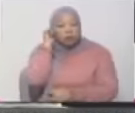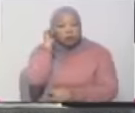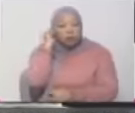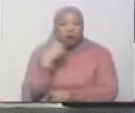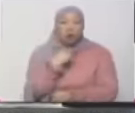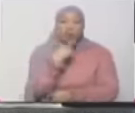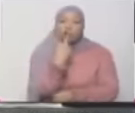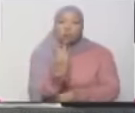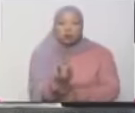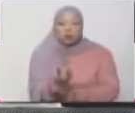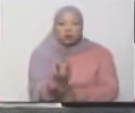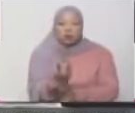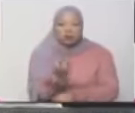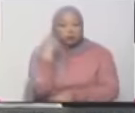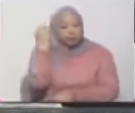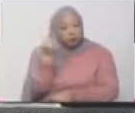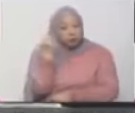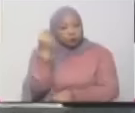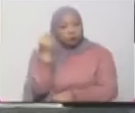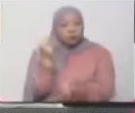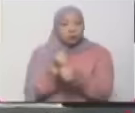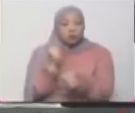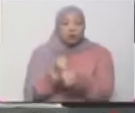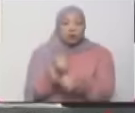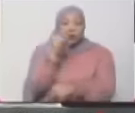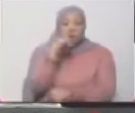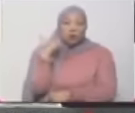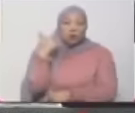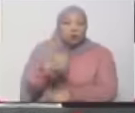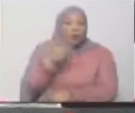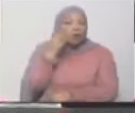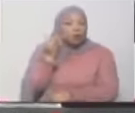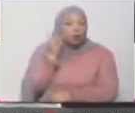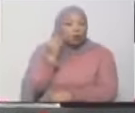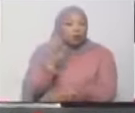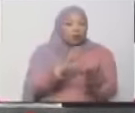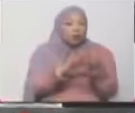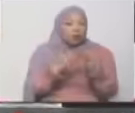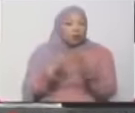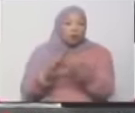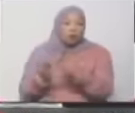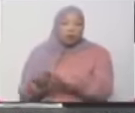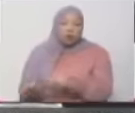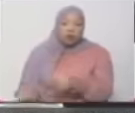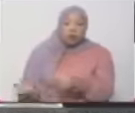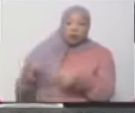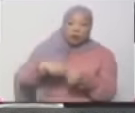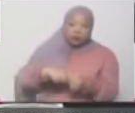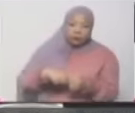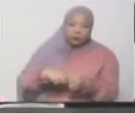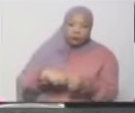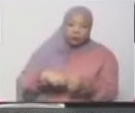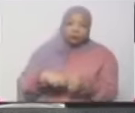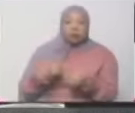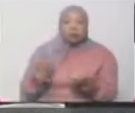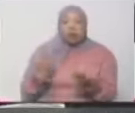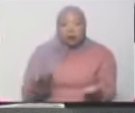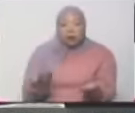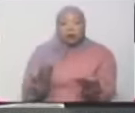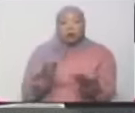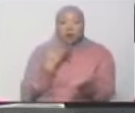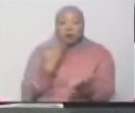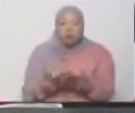voceras, bien sea gente que ya tiene tiempo con experiencia en la comuna o jóvenes que se están incorporando, le hemos propuesto tener